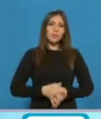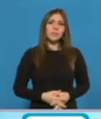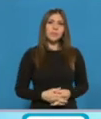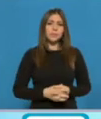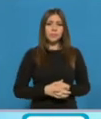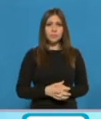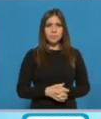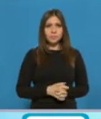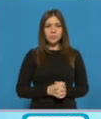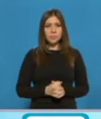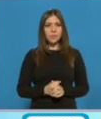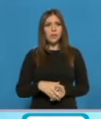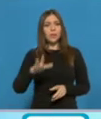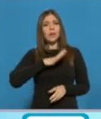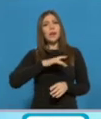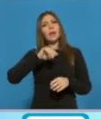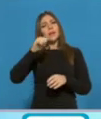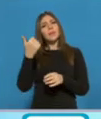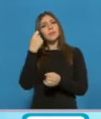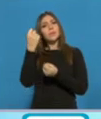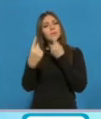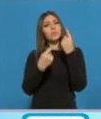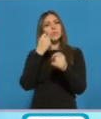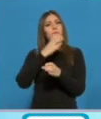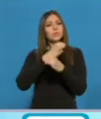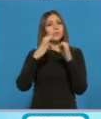algunos pasos que nos sugieren.